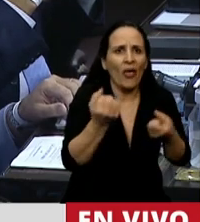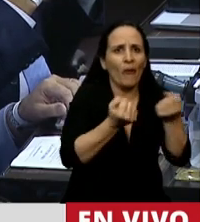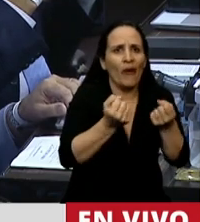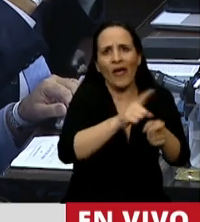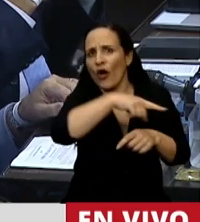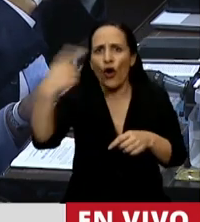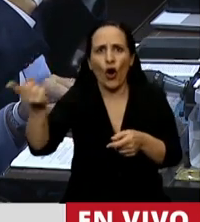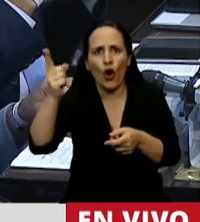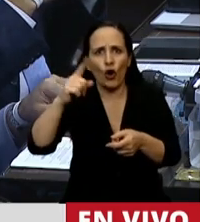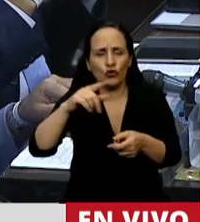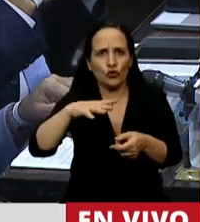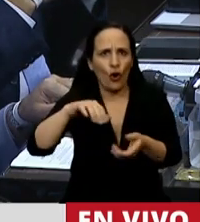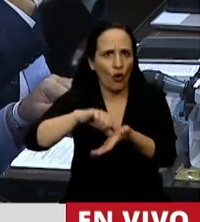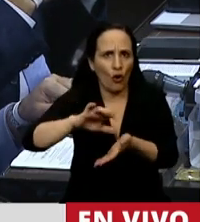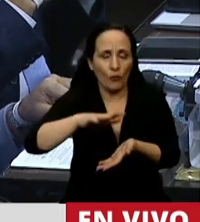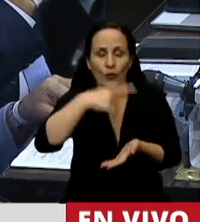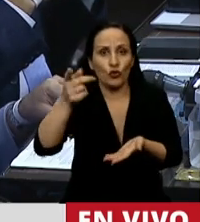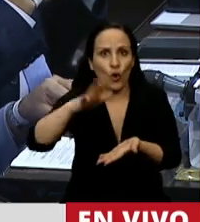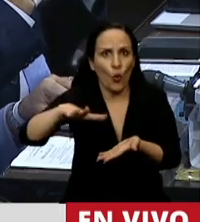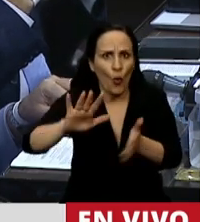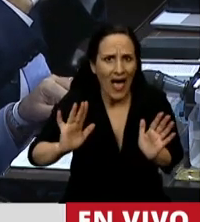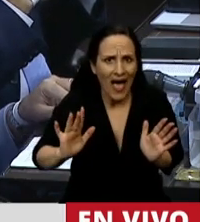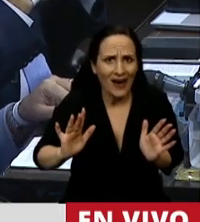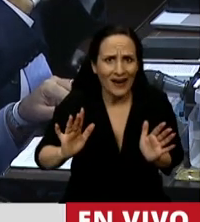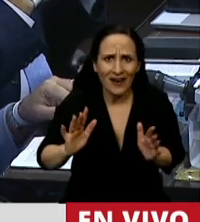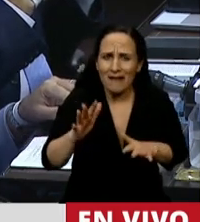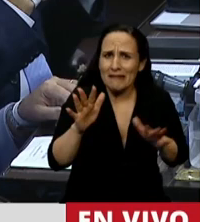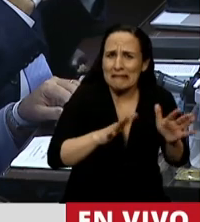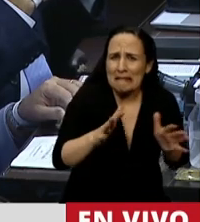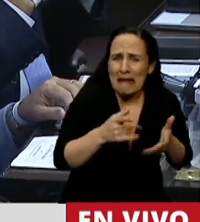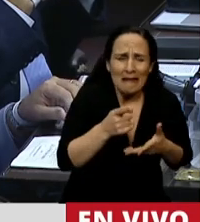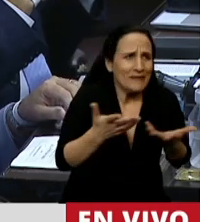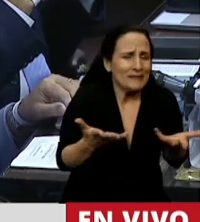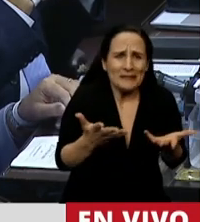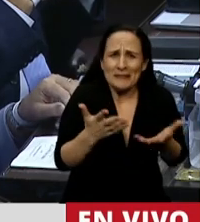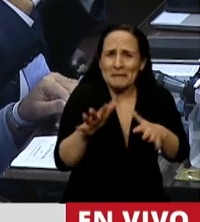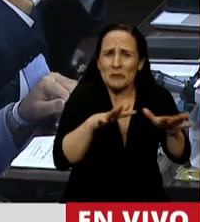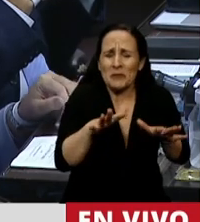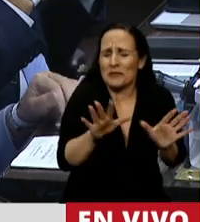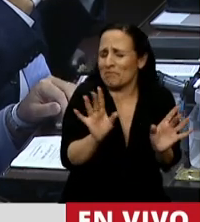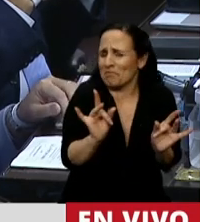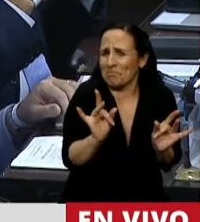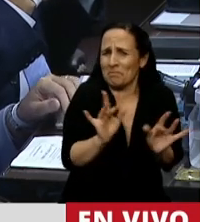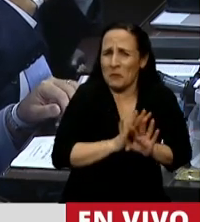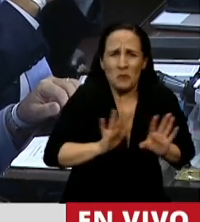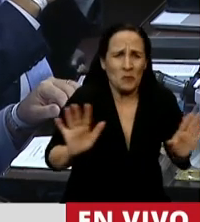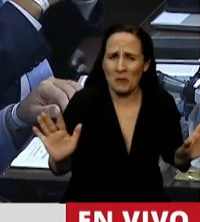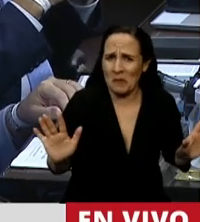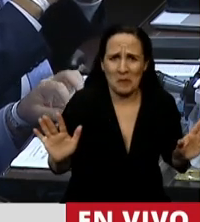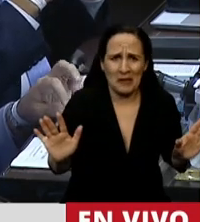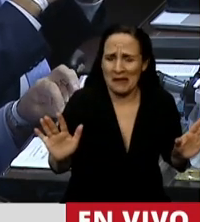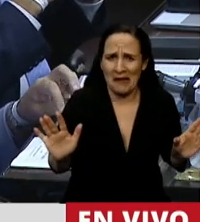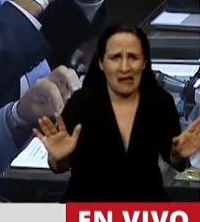siquiera puedo decir hay que llevarlas en las peores de las condiciones, generando para ellas